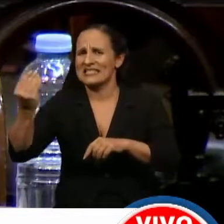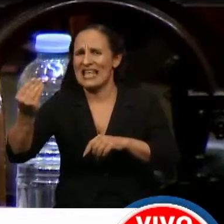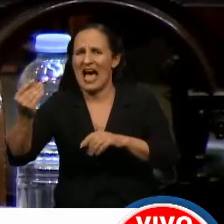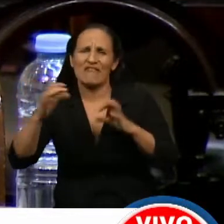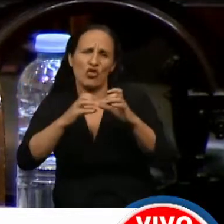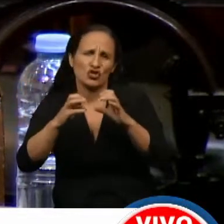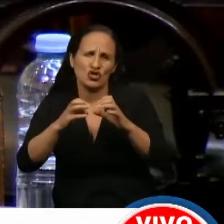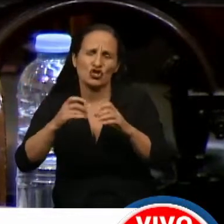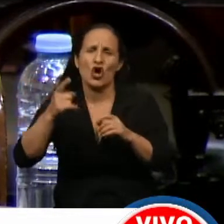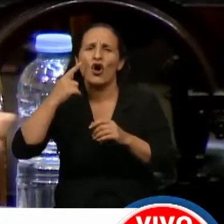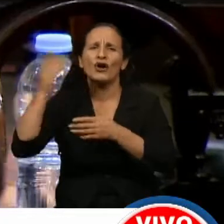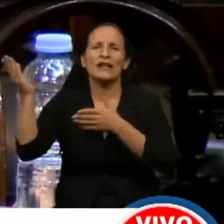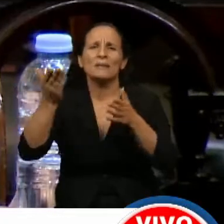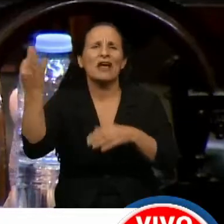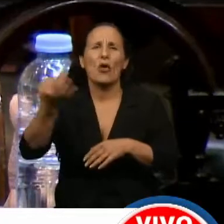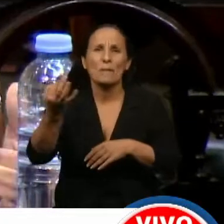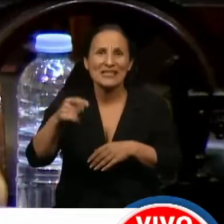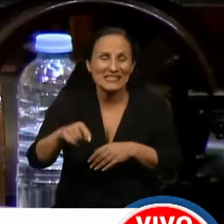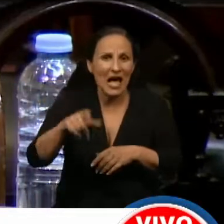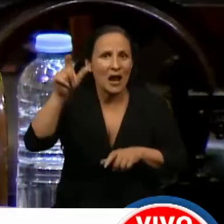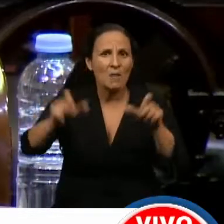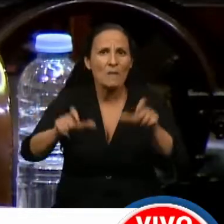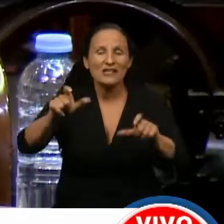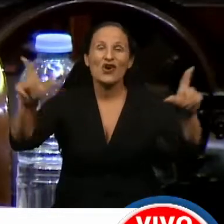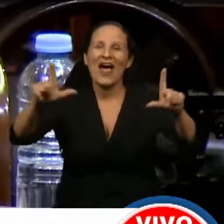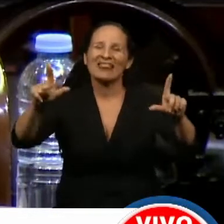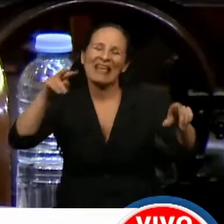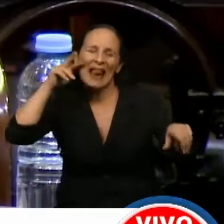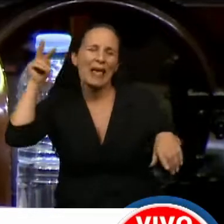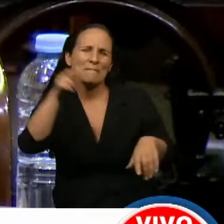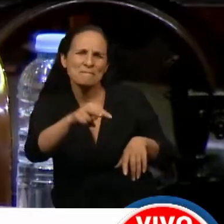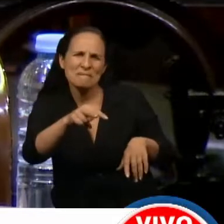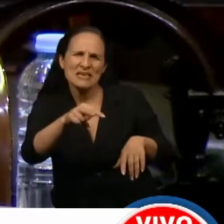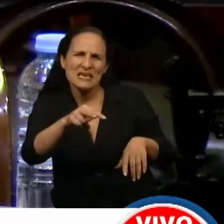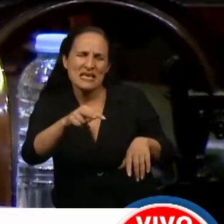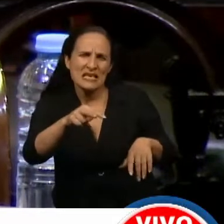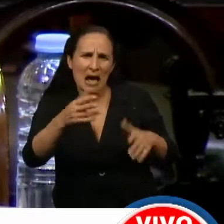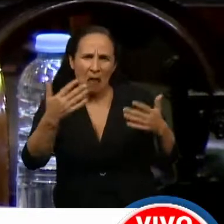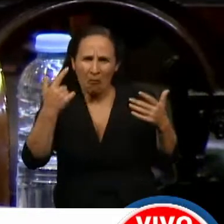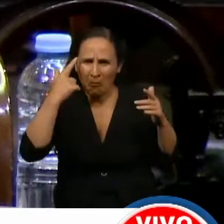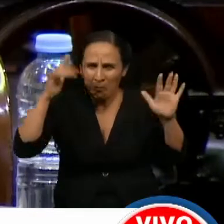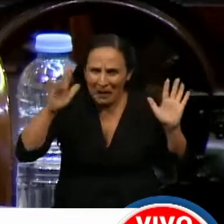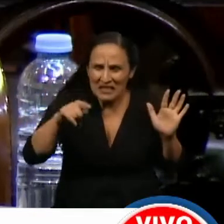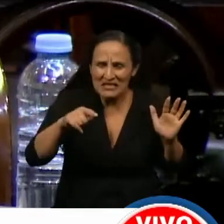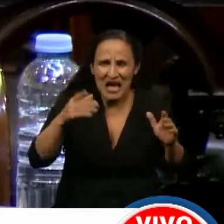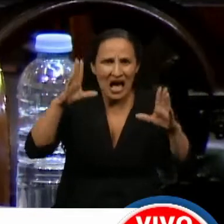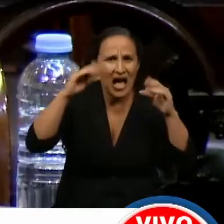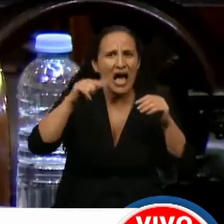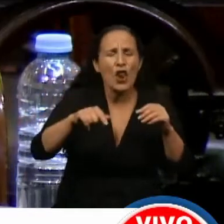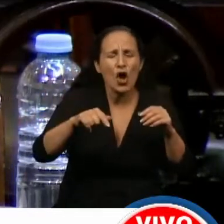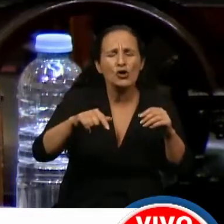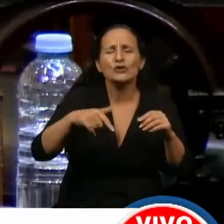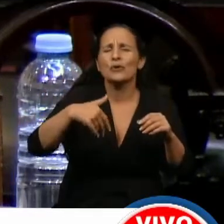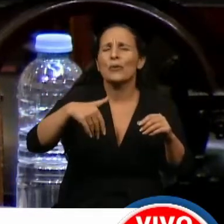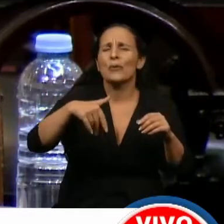invitados especiales, la gente que está siguiendo esta sesión por la televisión podría llegar a pensar que esta noche le vamos a